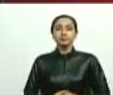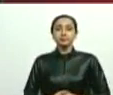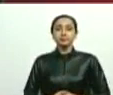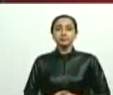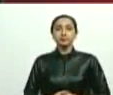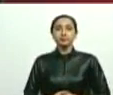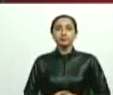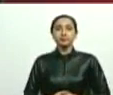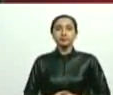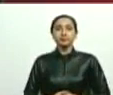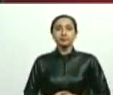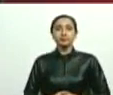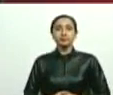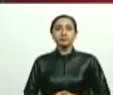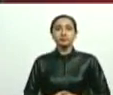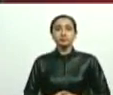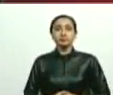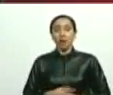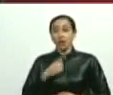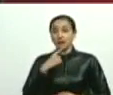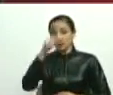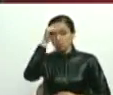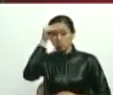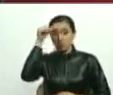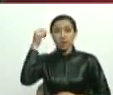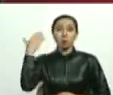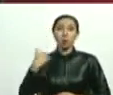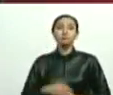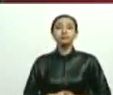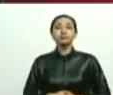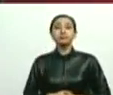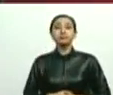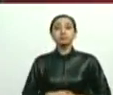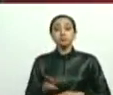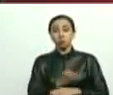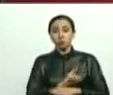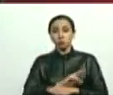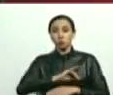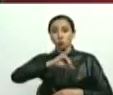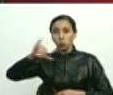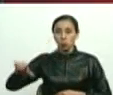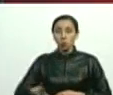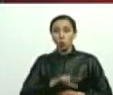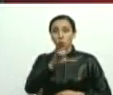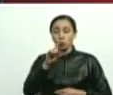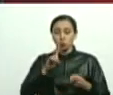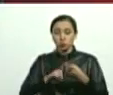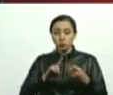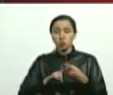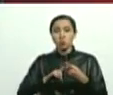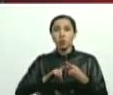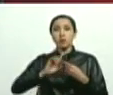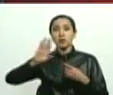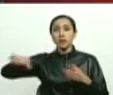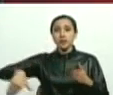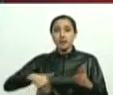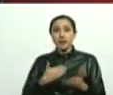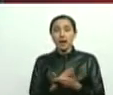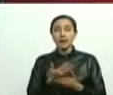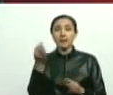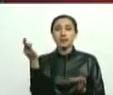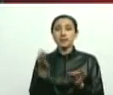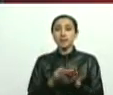Vamos a acelerar, como lo dije el domingo, julio, agosto y septiembre,